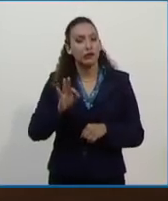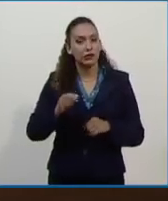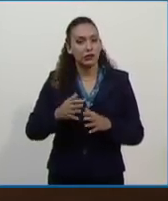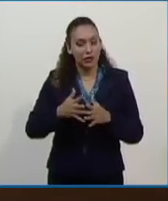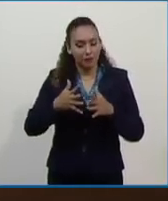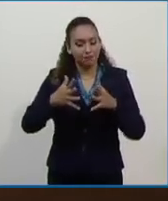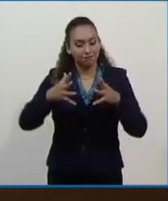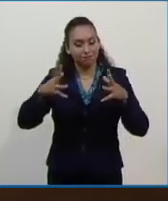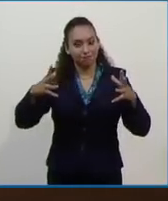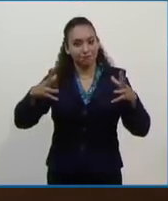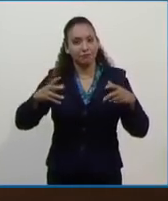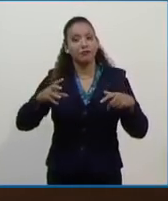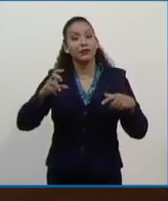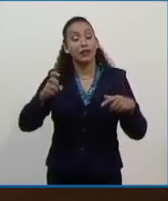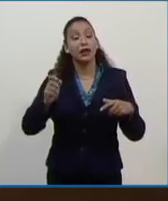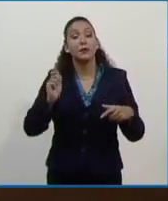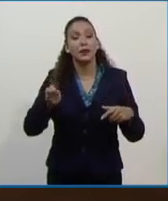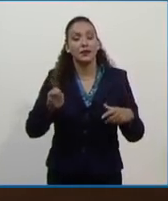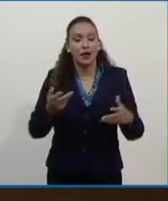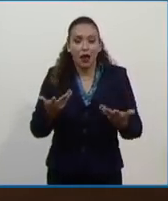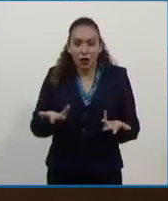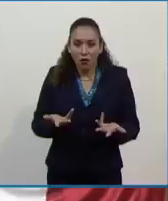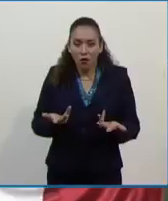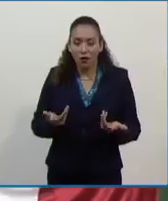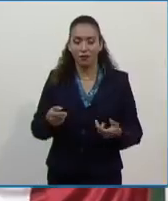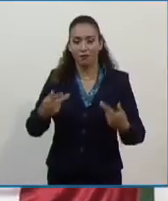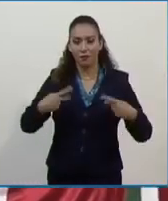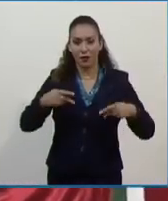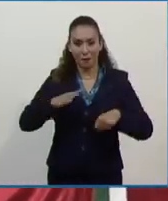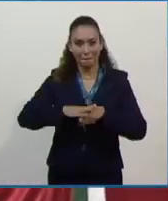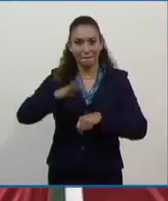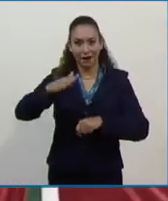que incurrirían en sobrerepresentación.